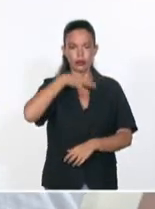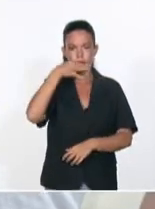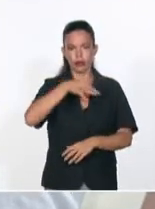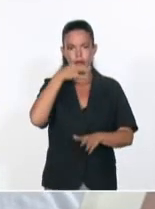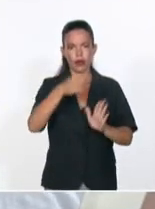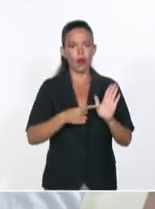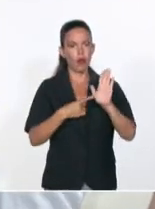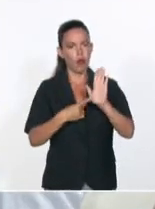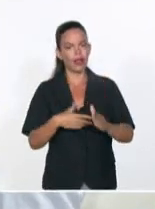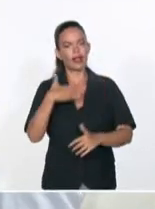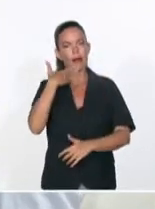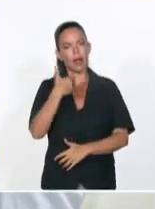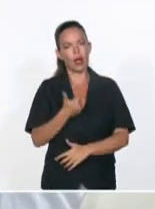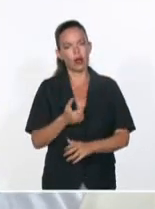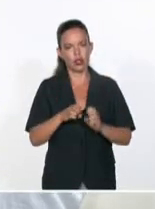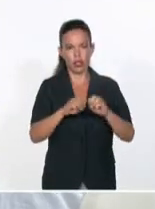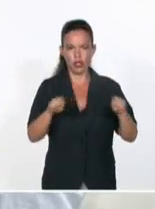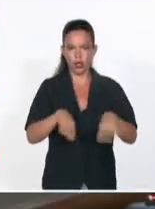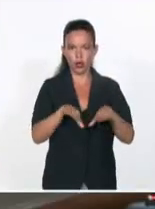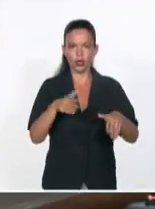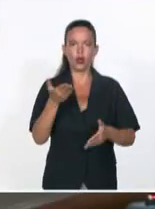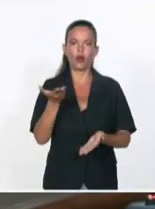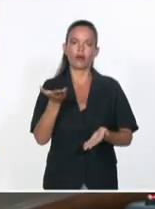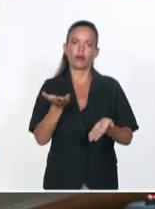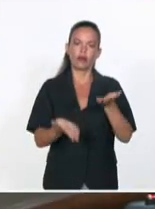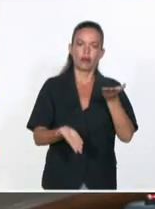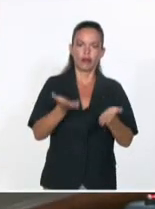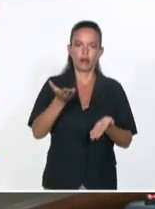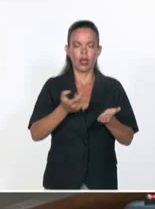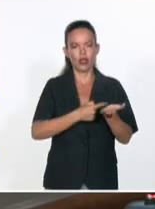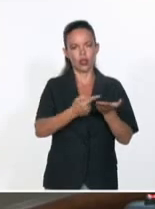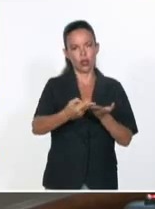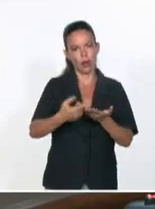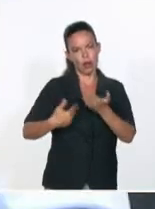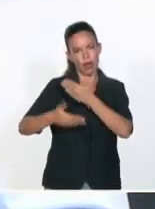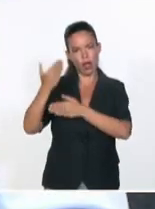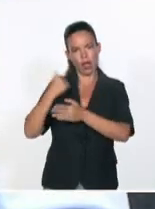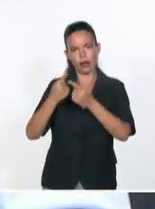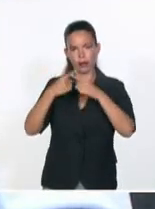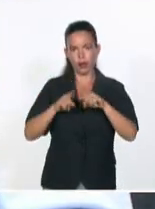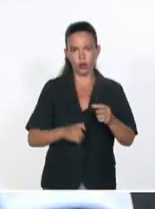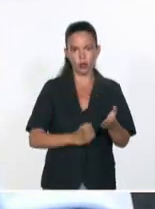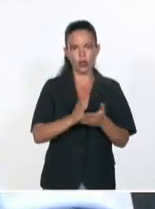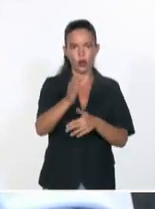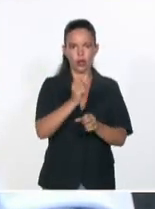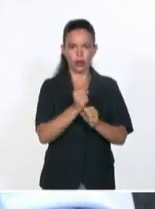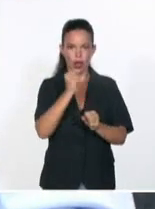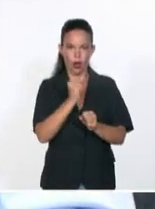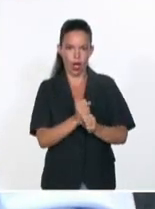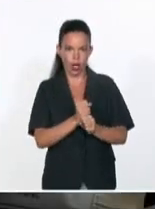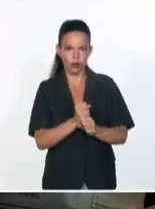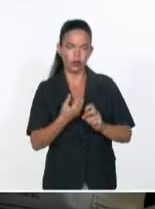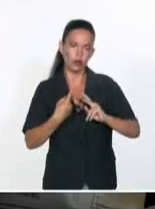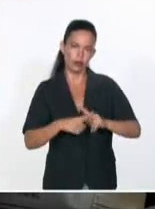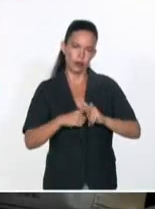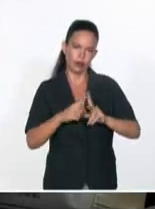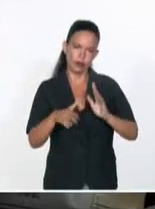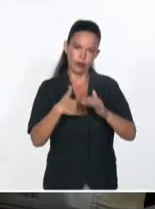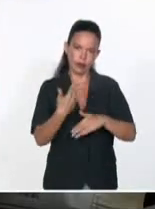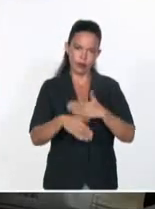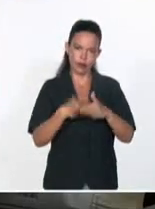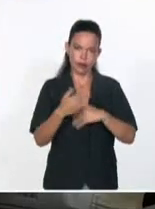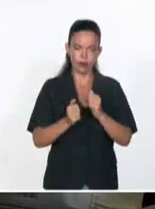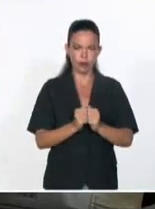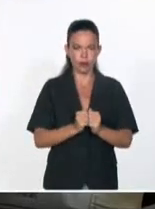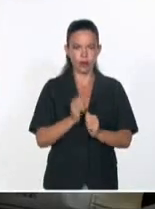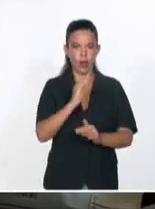mejor estabilidad que en semanas anteriores y se sigue trabajando, precisó, por garantizar su presencia. Además, el ministro de Energía y Minas